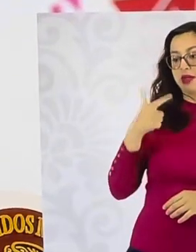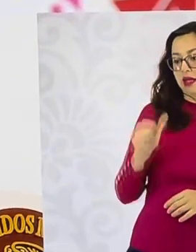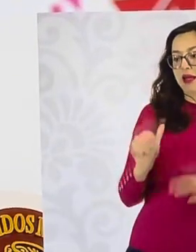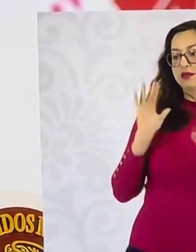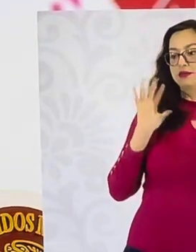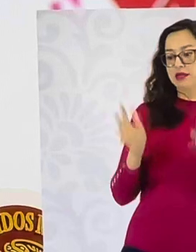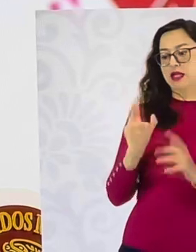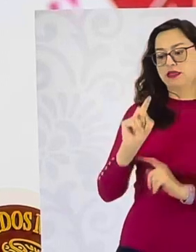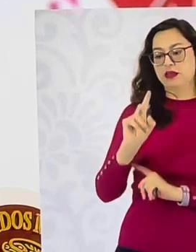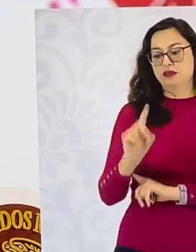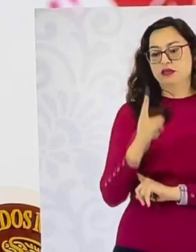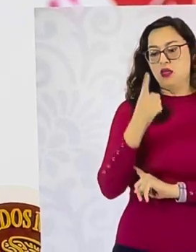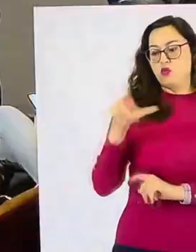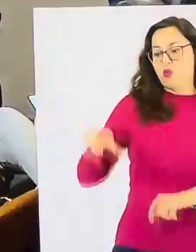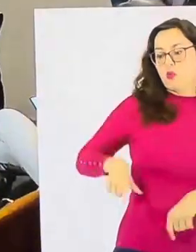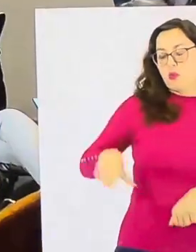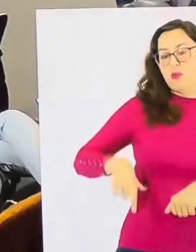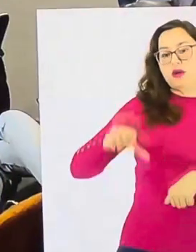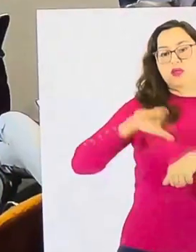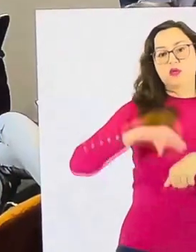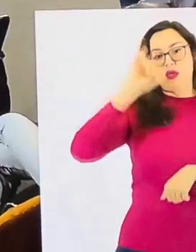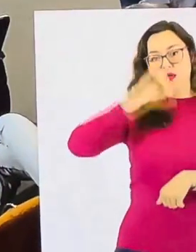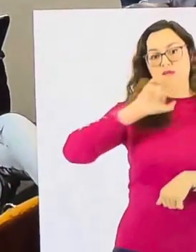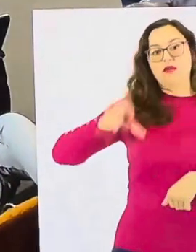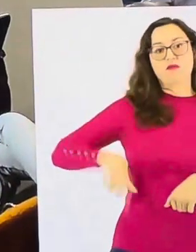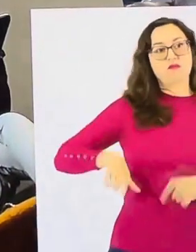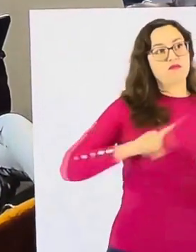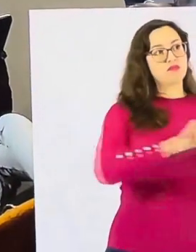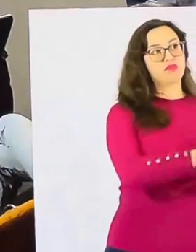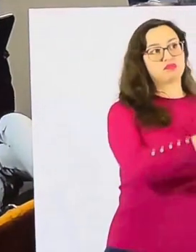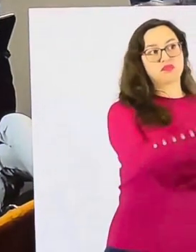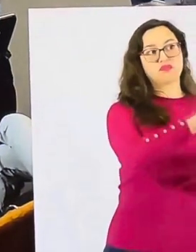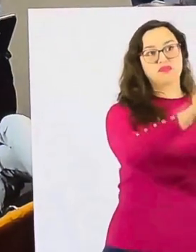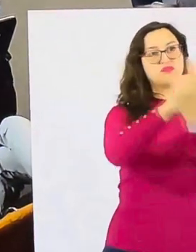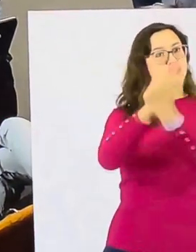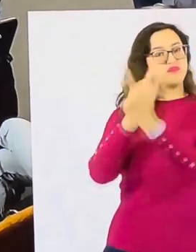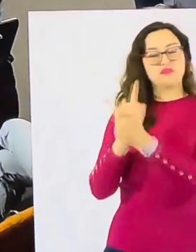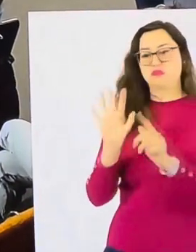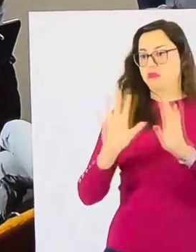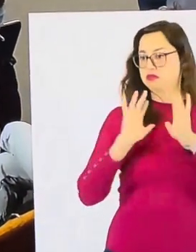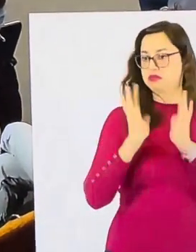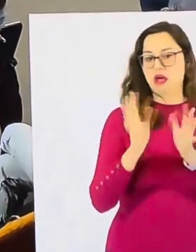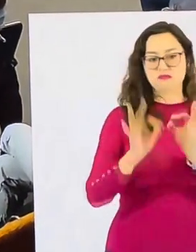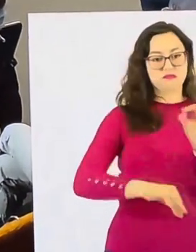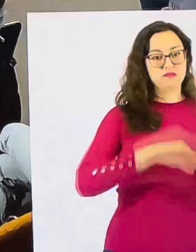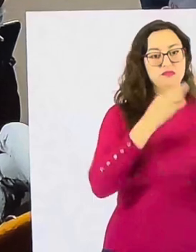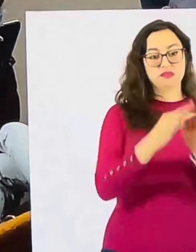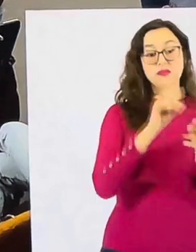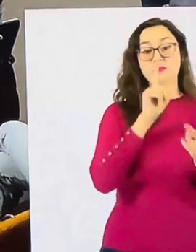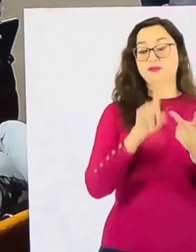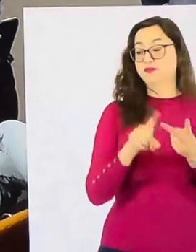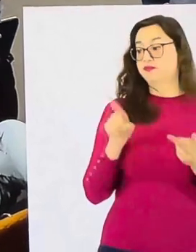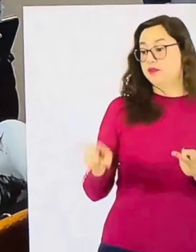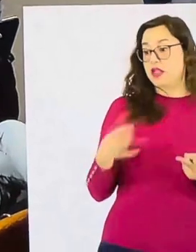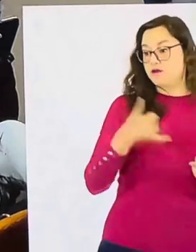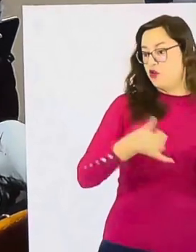gobierno. Octavio, desde el Infonavit, también ya prácticamente se reunió con todos y con